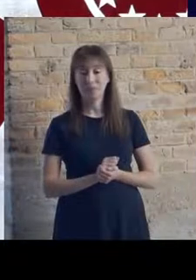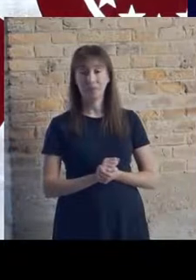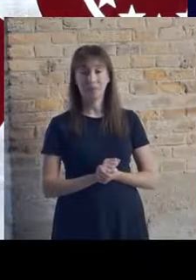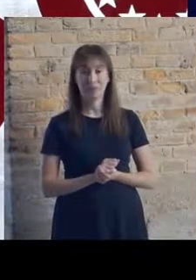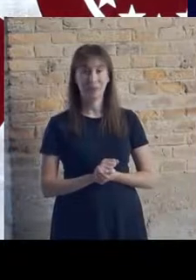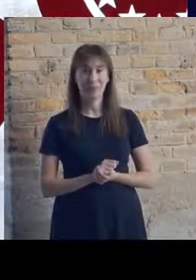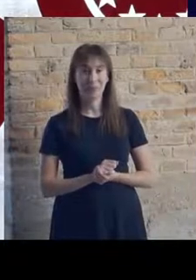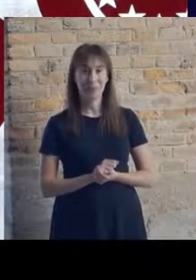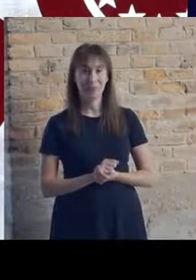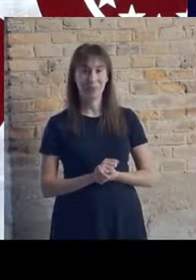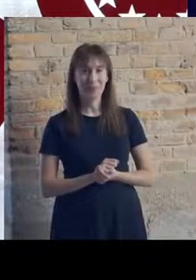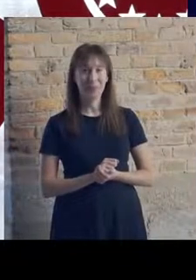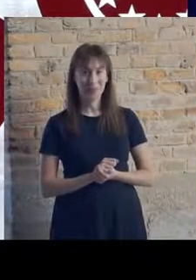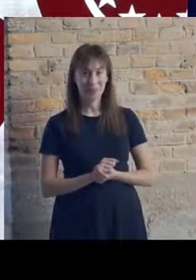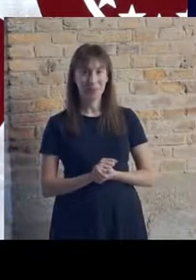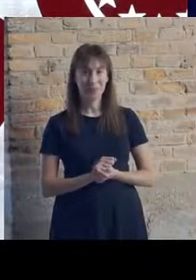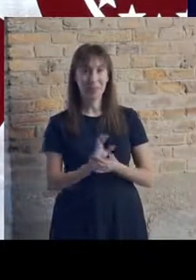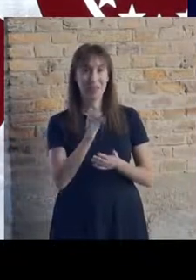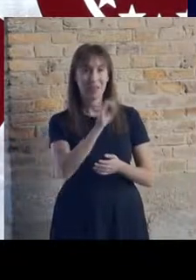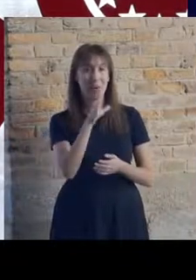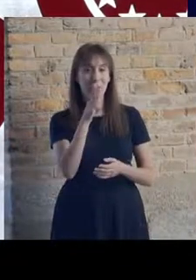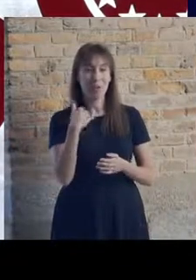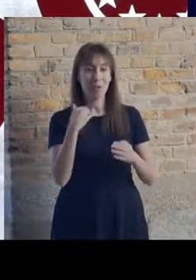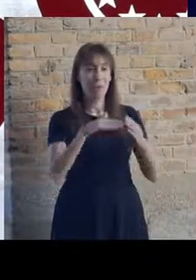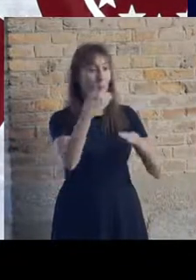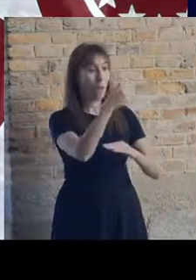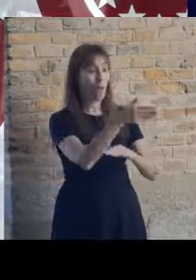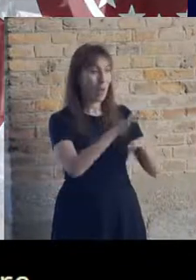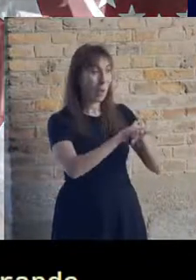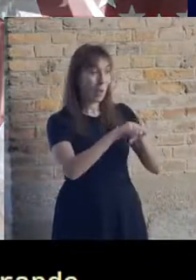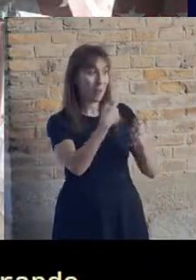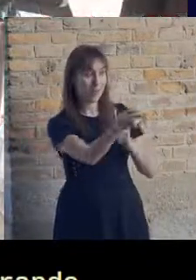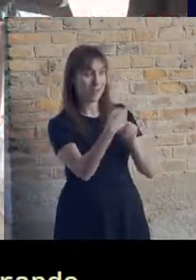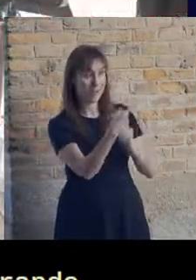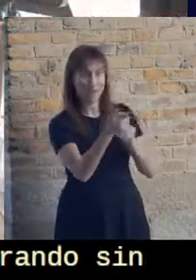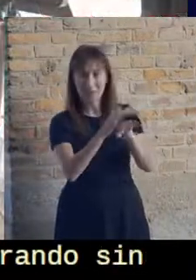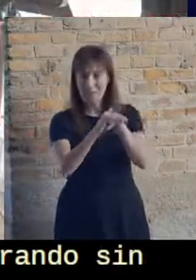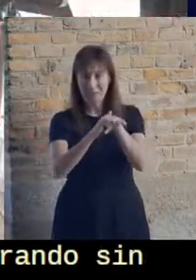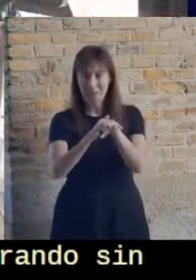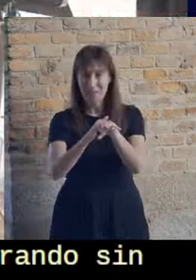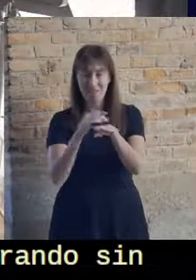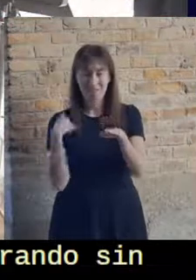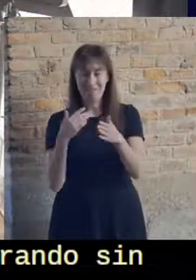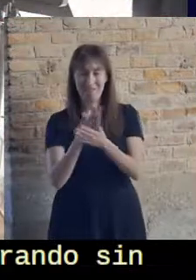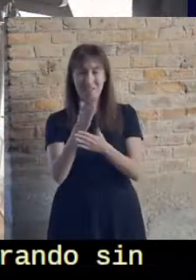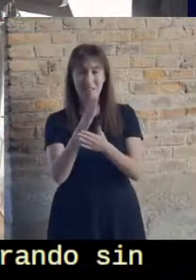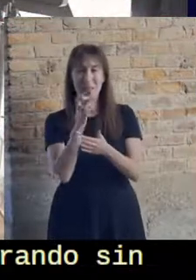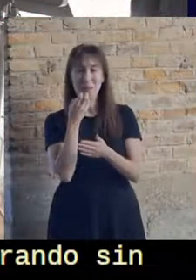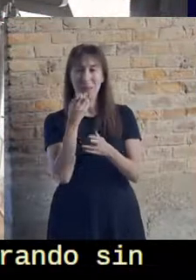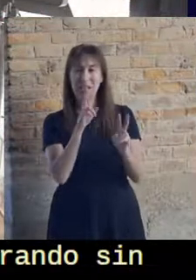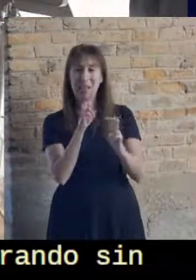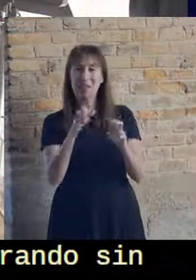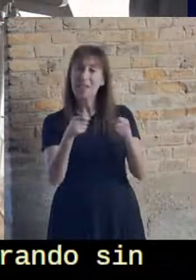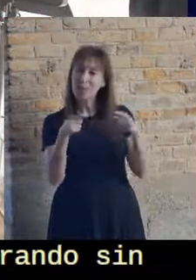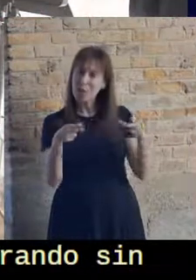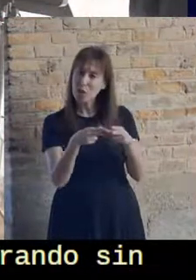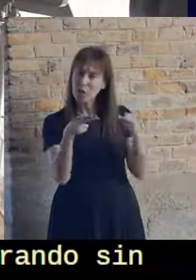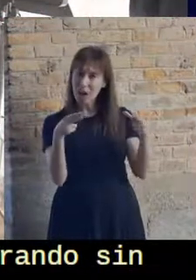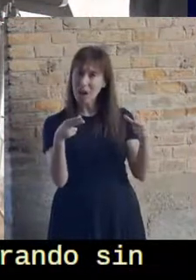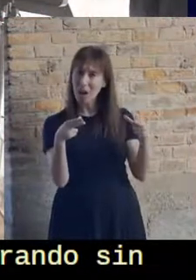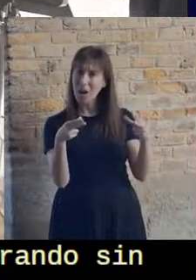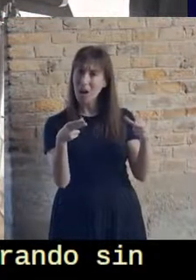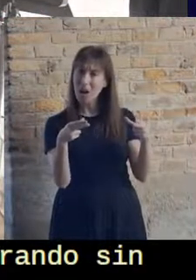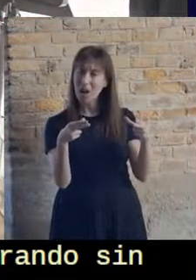esto sin problema porque he estado fuera viniendo y entrando sin problema y la seguridad social